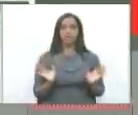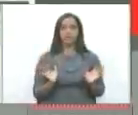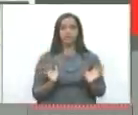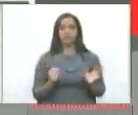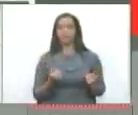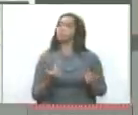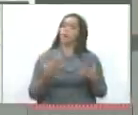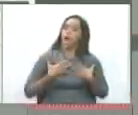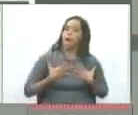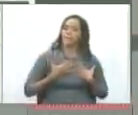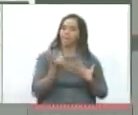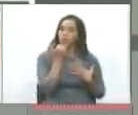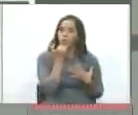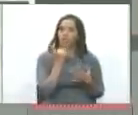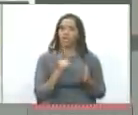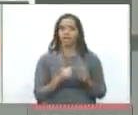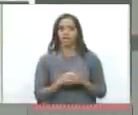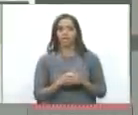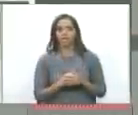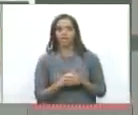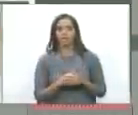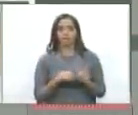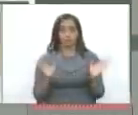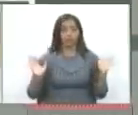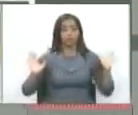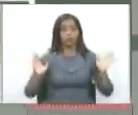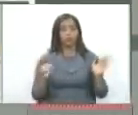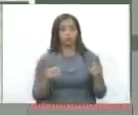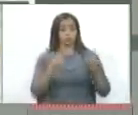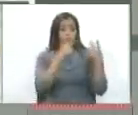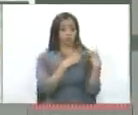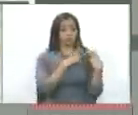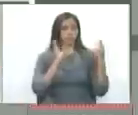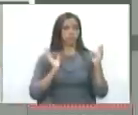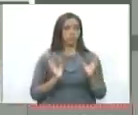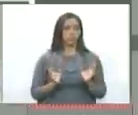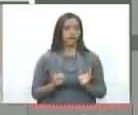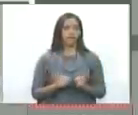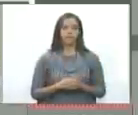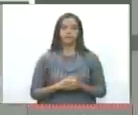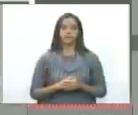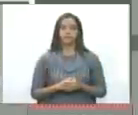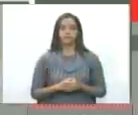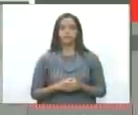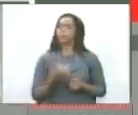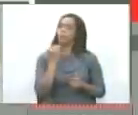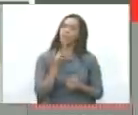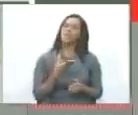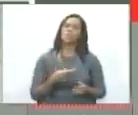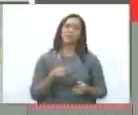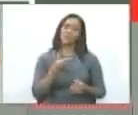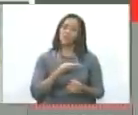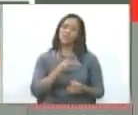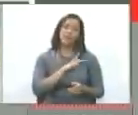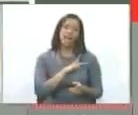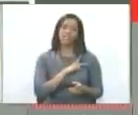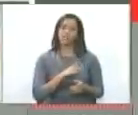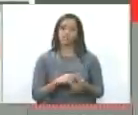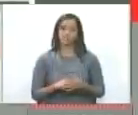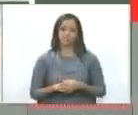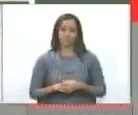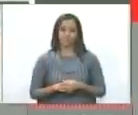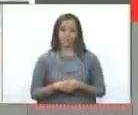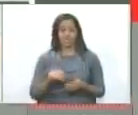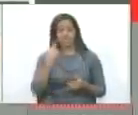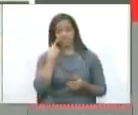me equivoqué, eso no era así de esta manera, y asume las consecuencias, pues, que tenga que asumir. Bueno, porque es un farsante, ¿ves? Es un farsante. Fíjate